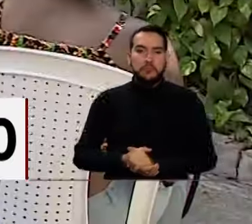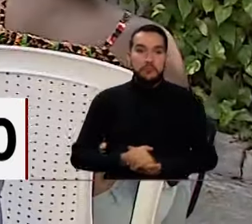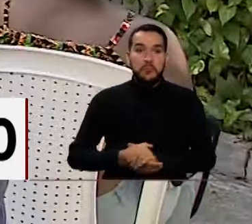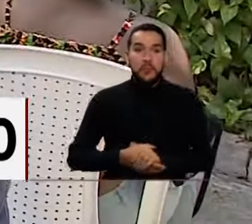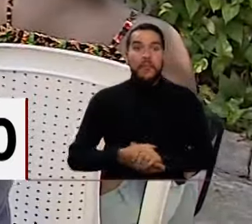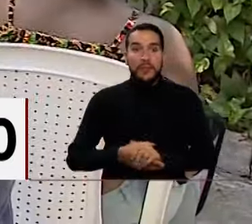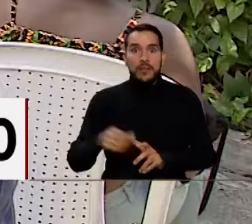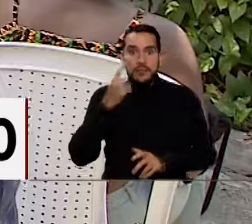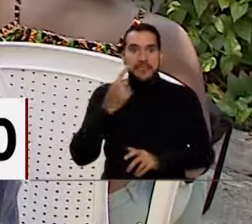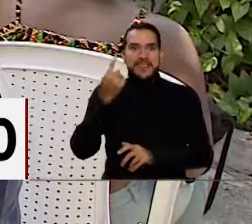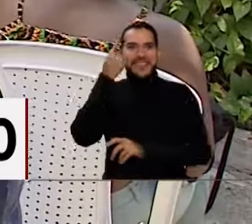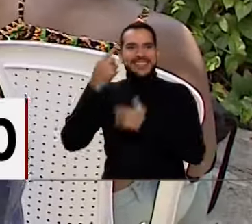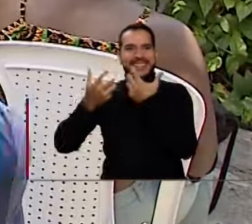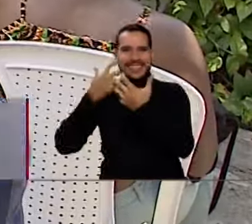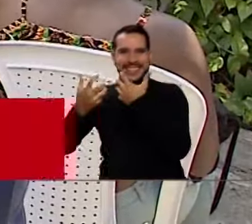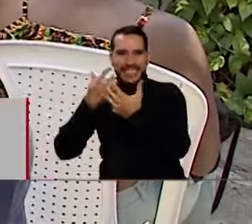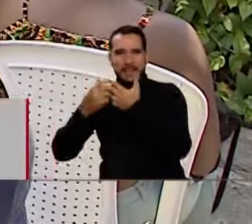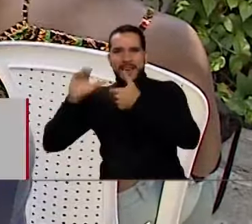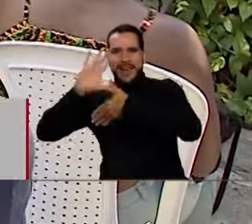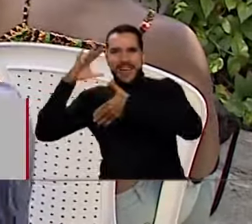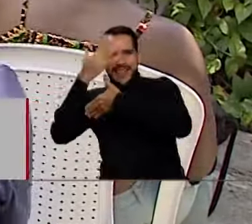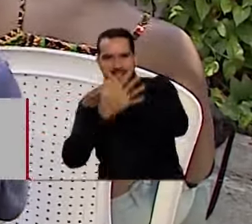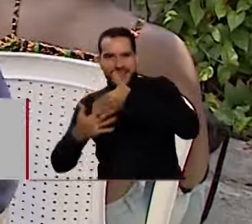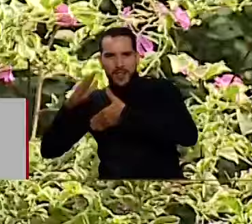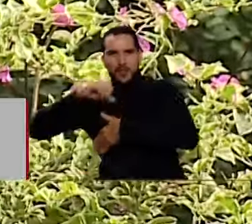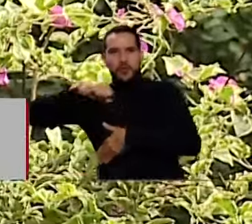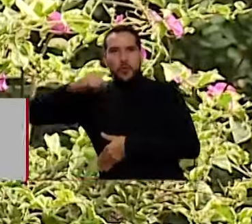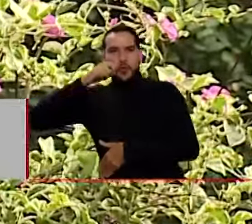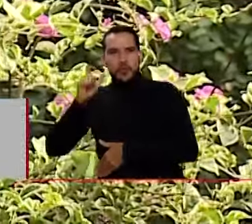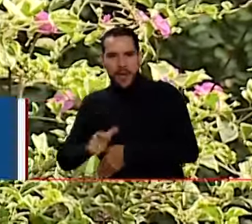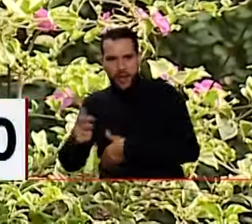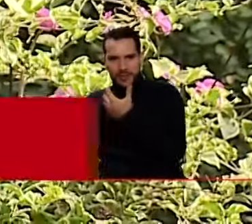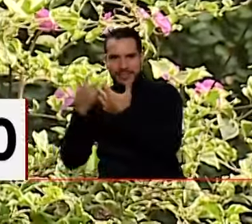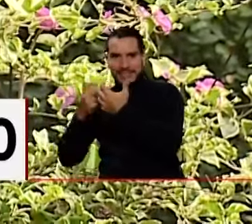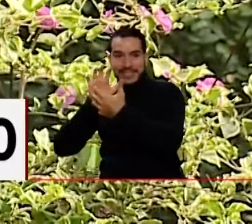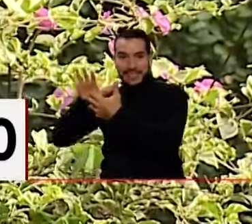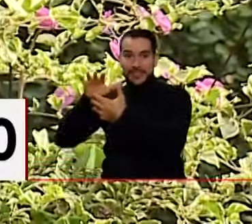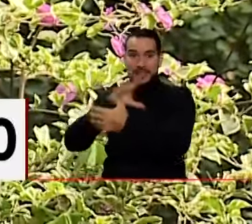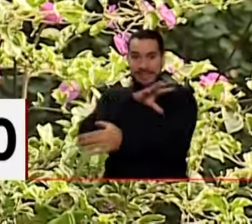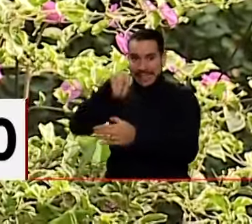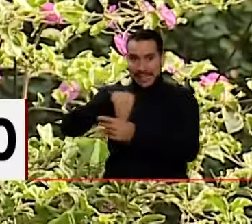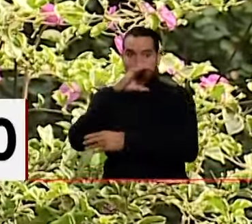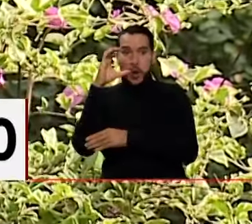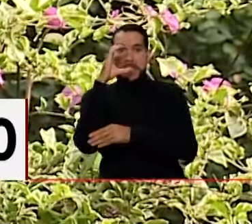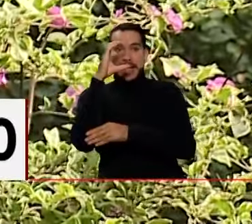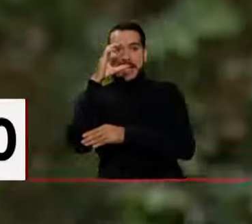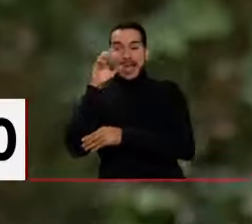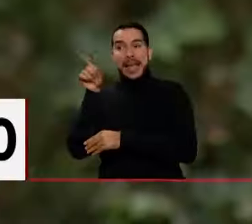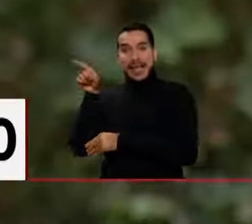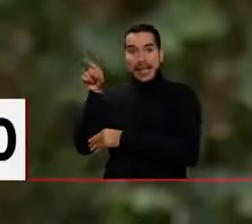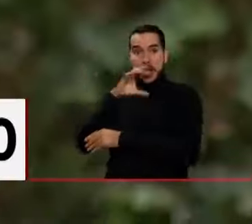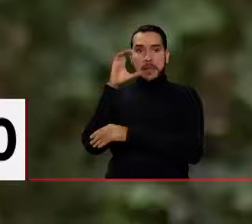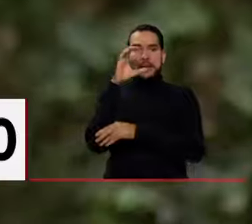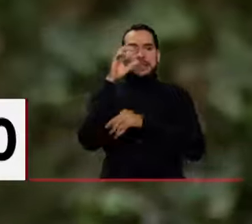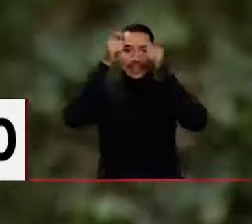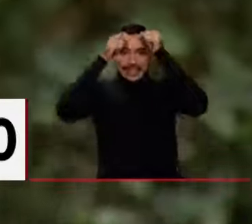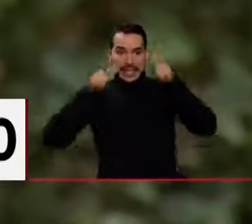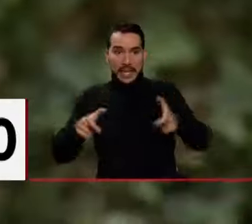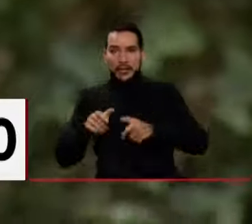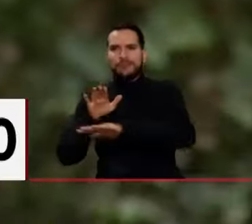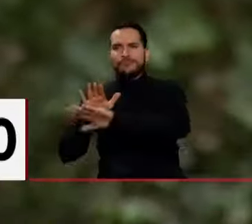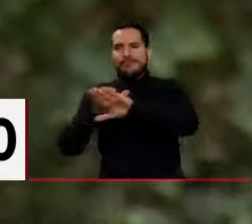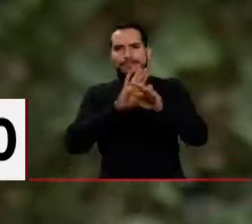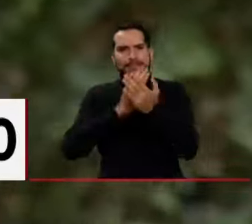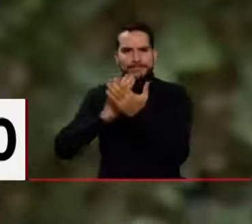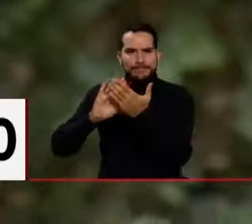del Sistema Interamericano de Derechos Humanos, el Estado colombiano reconoció su responsabilidad por la vulneración de los derechos a las